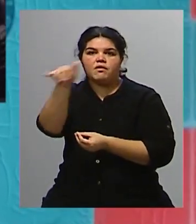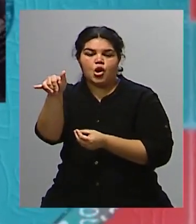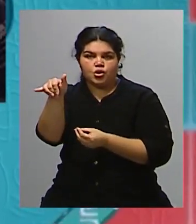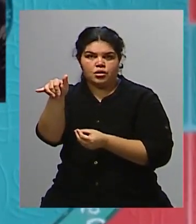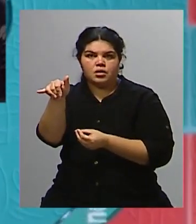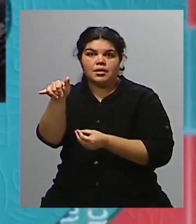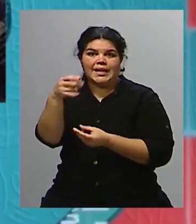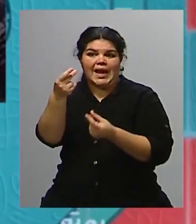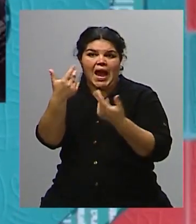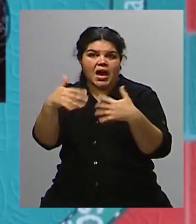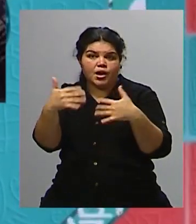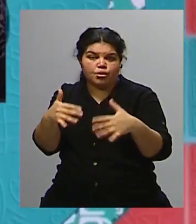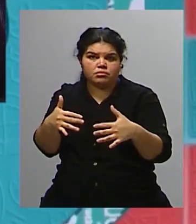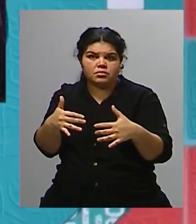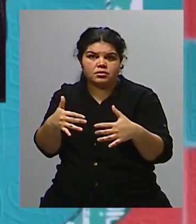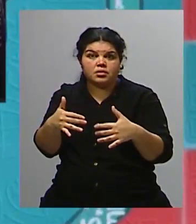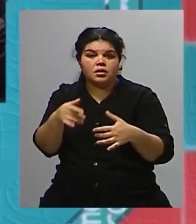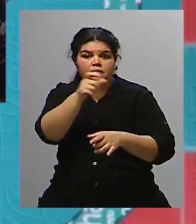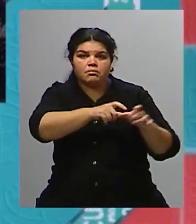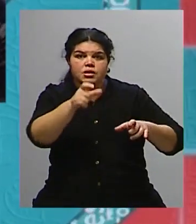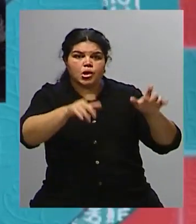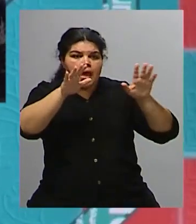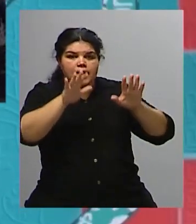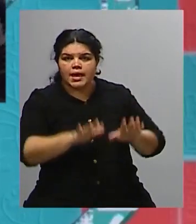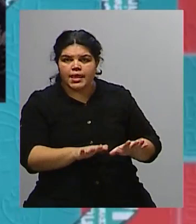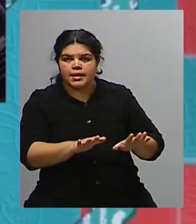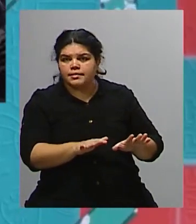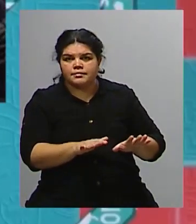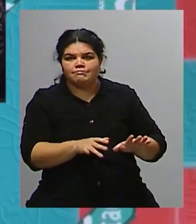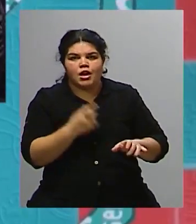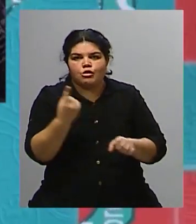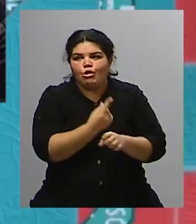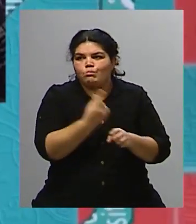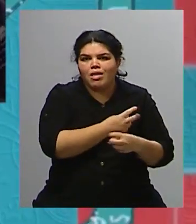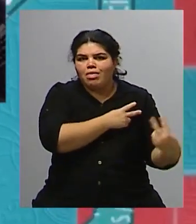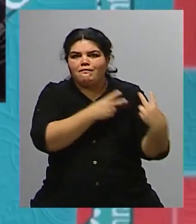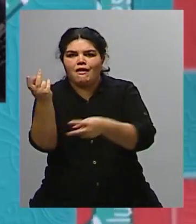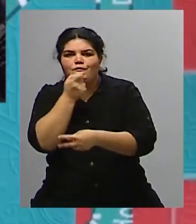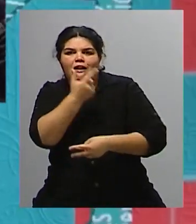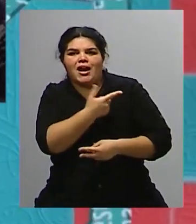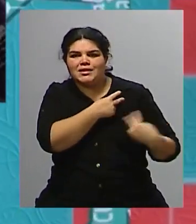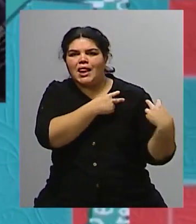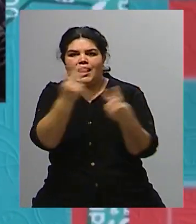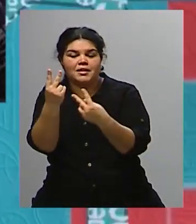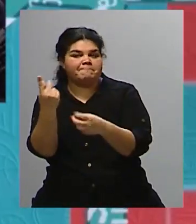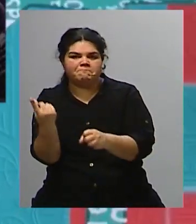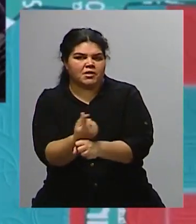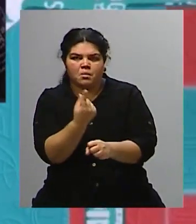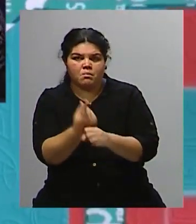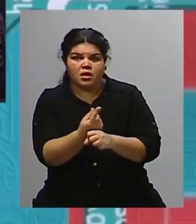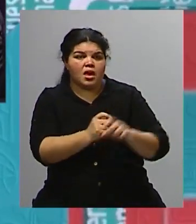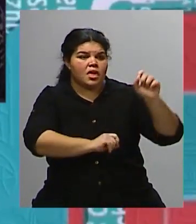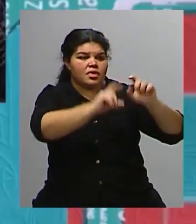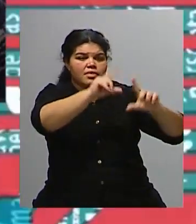de muchas formas, por qué la gente no se está yendo como quizás quisiera irse, pero lo cierto en términos netamente estadísticos